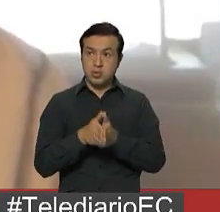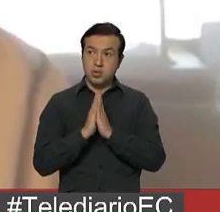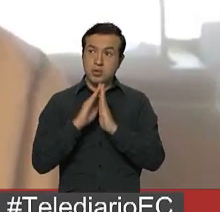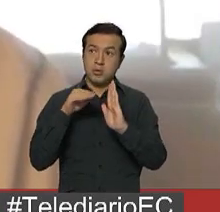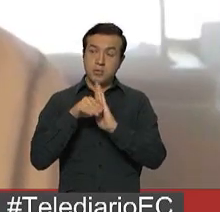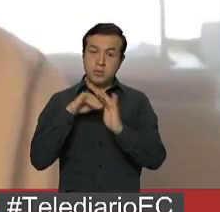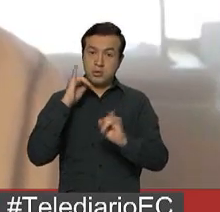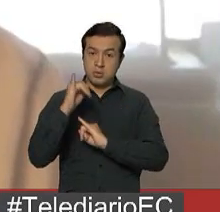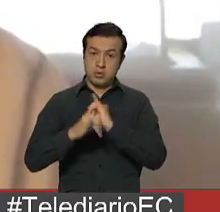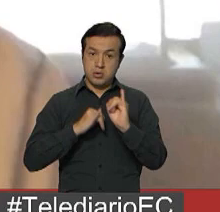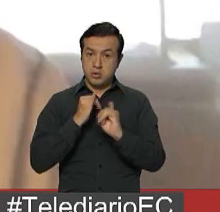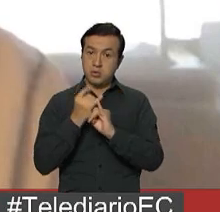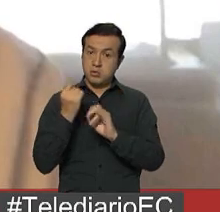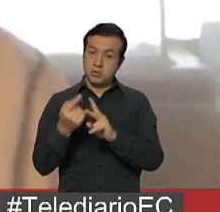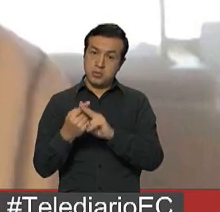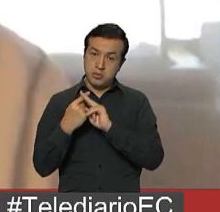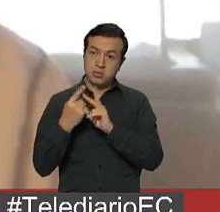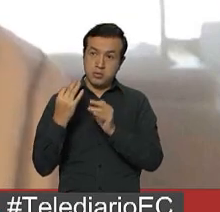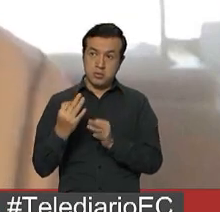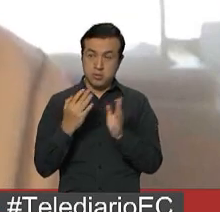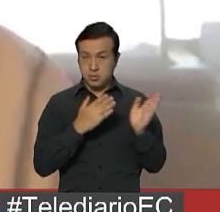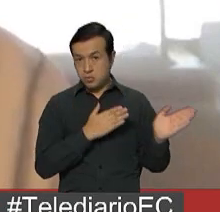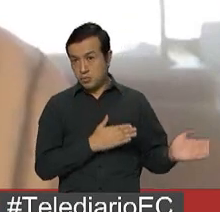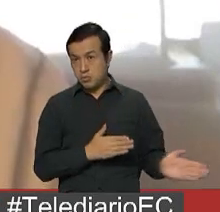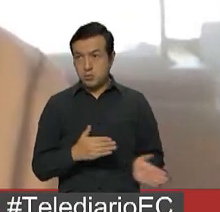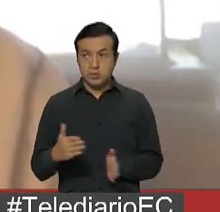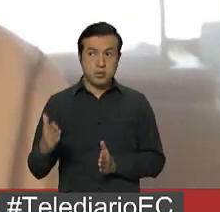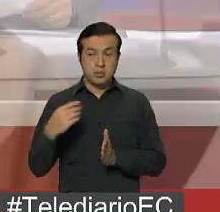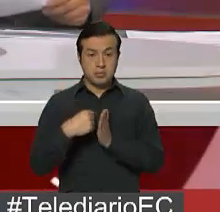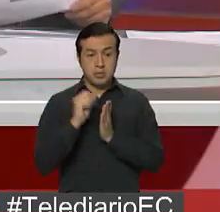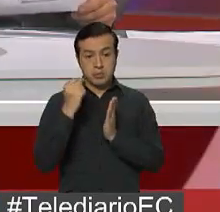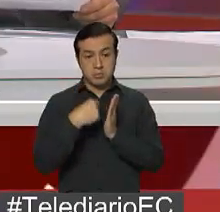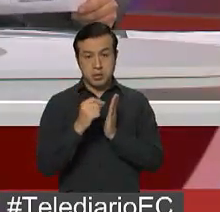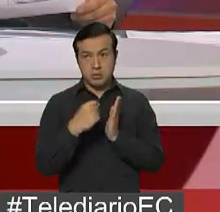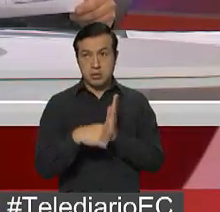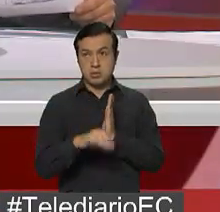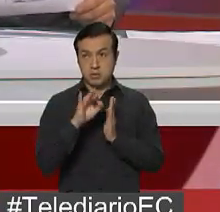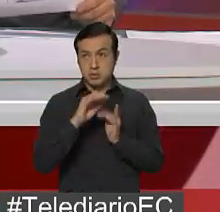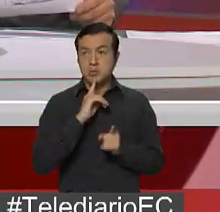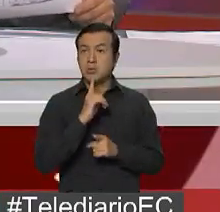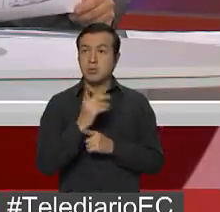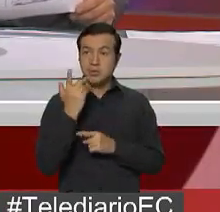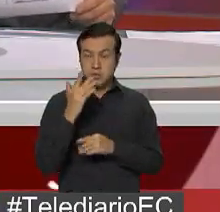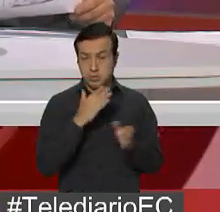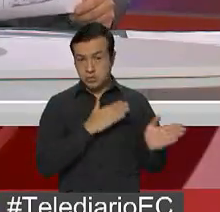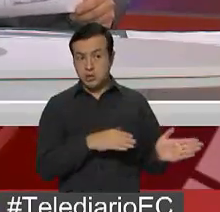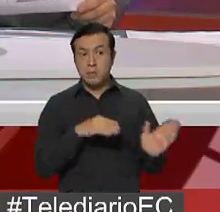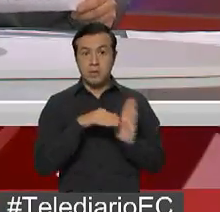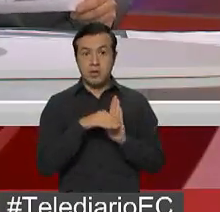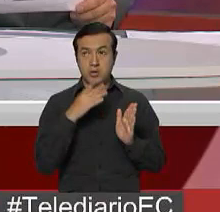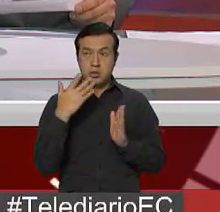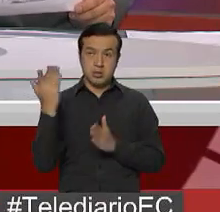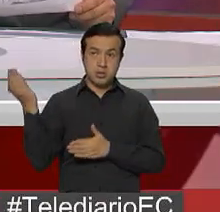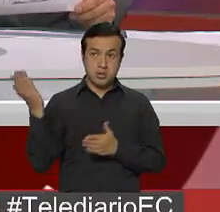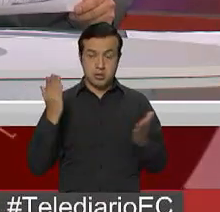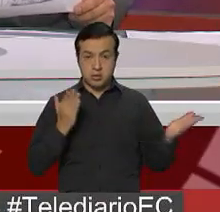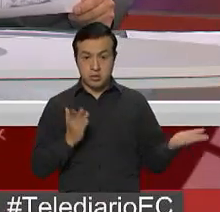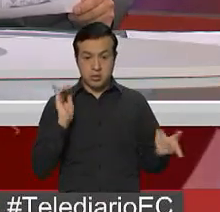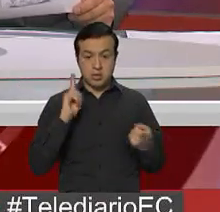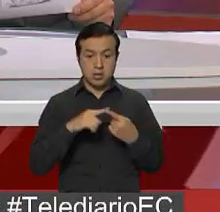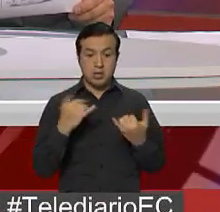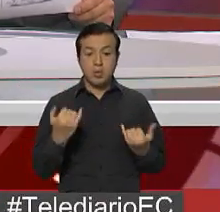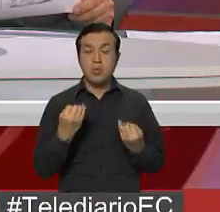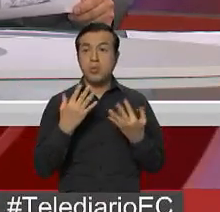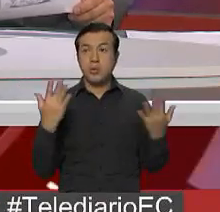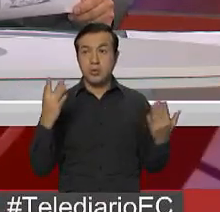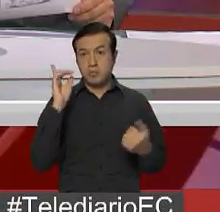líneas de crédito internacionales recuerdo gente buenas calificación y de hecho lo ha hecho la banca y ha traído ya hasta el momento